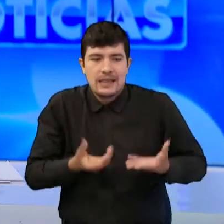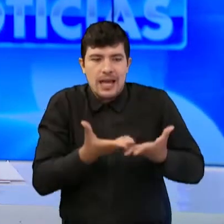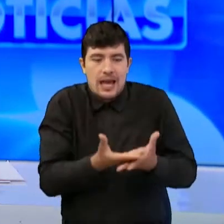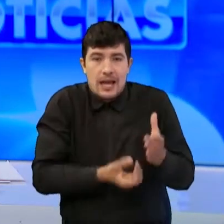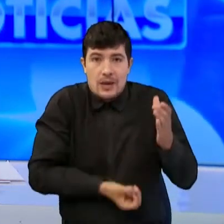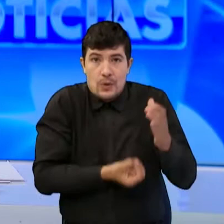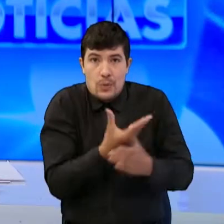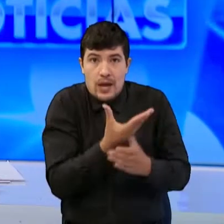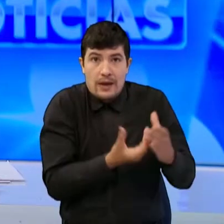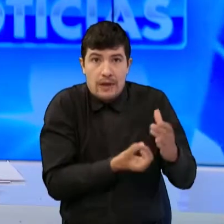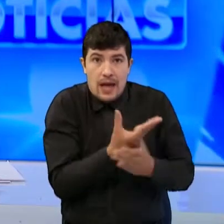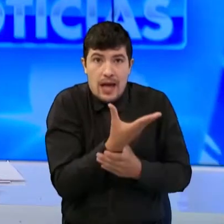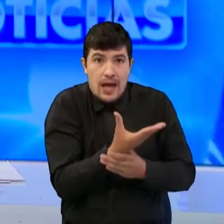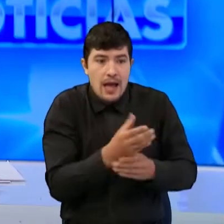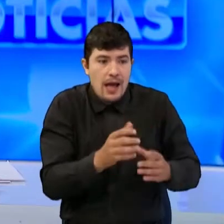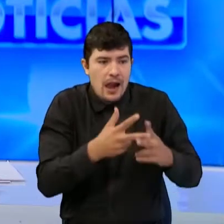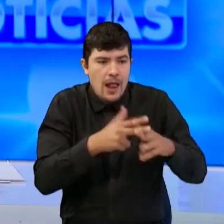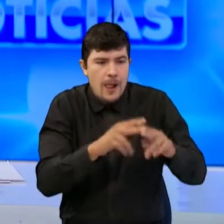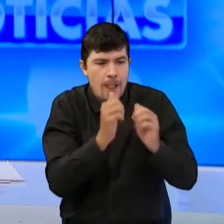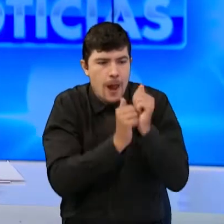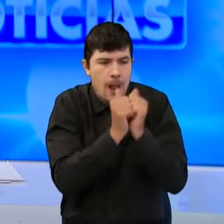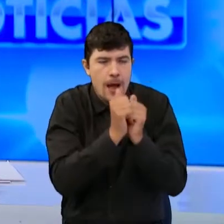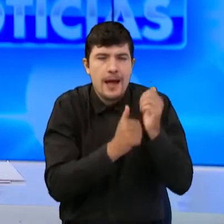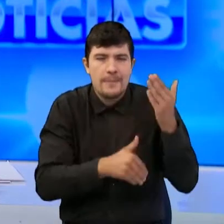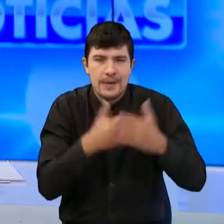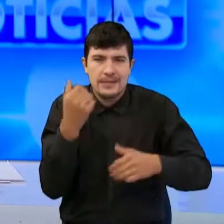totalmente lista para trabajar